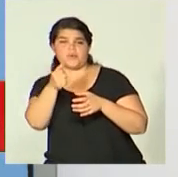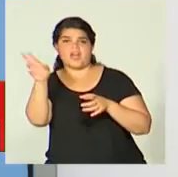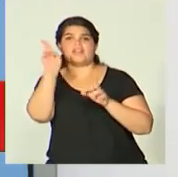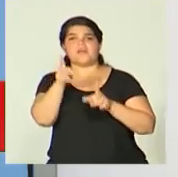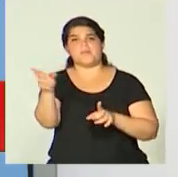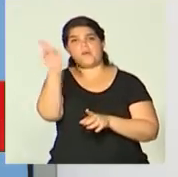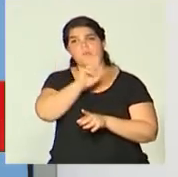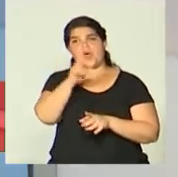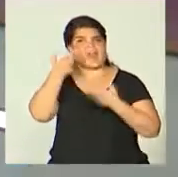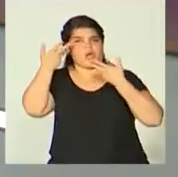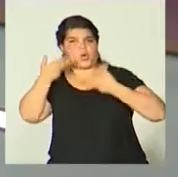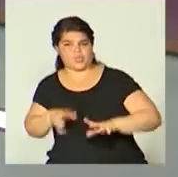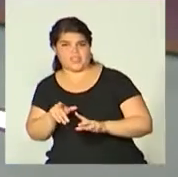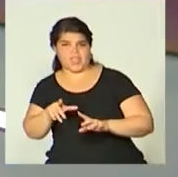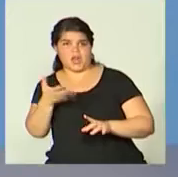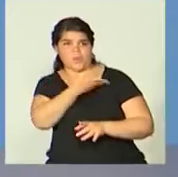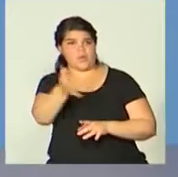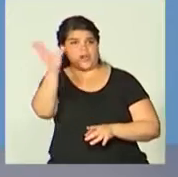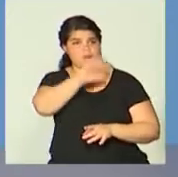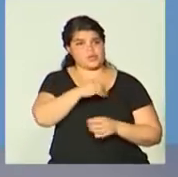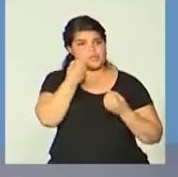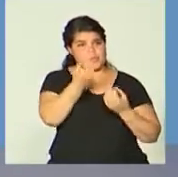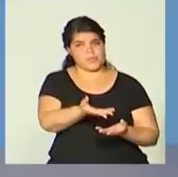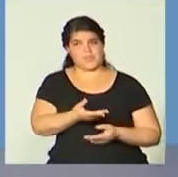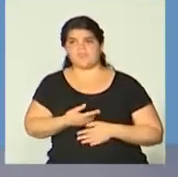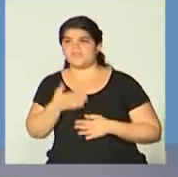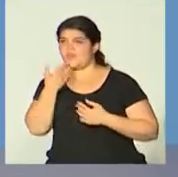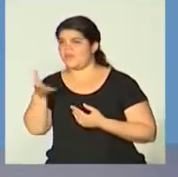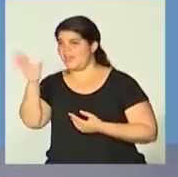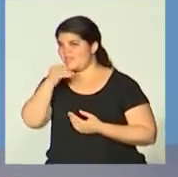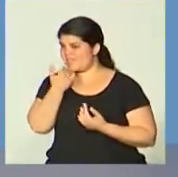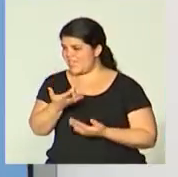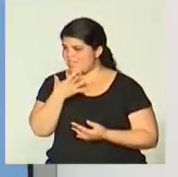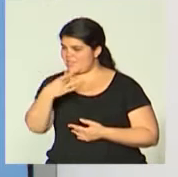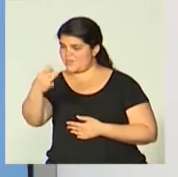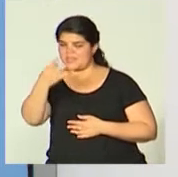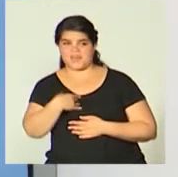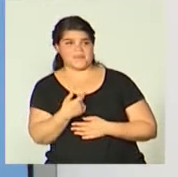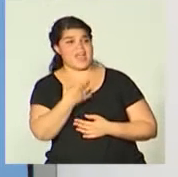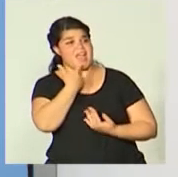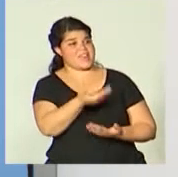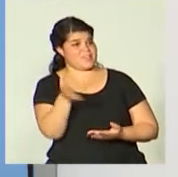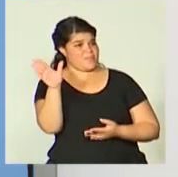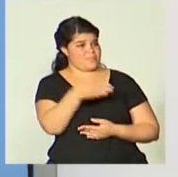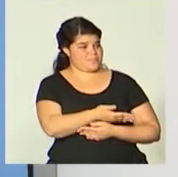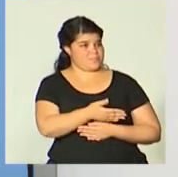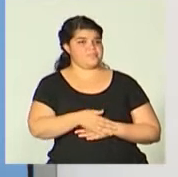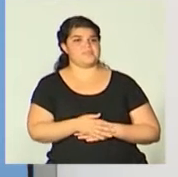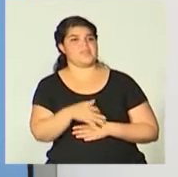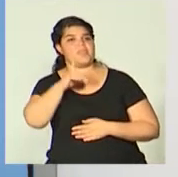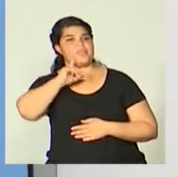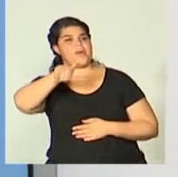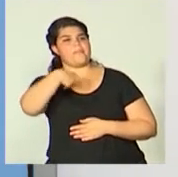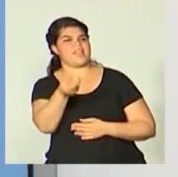cotidianas laura buenas noches cómo andas varias noches gracias al invitarme por favor gracias por venir bueno qué va a pasar mañana en la provincia